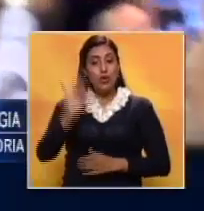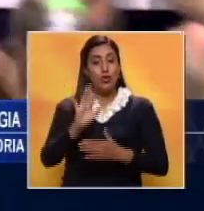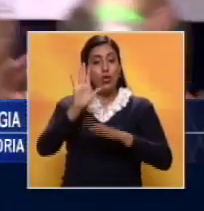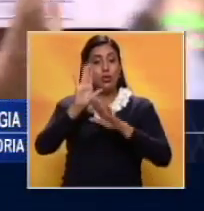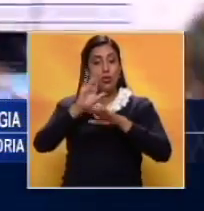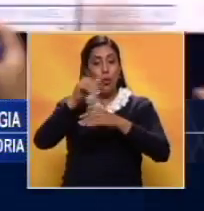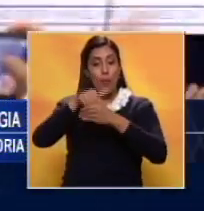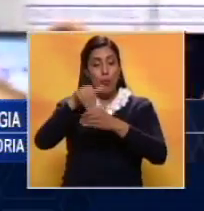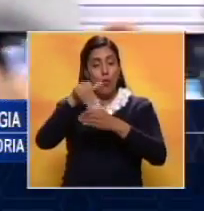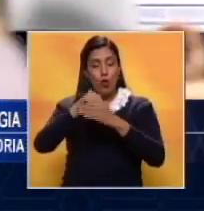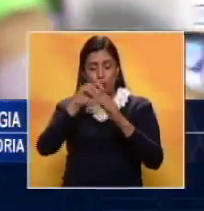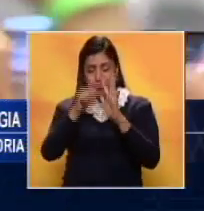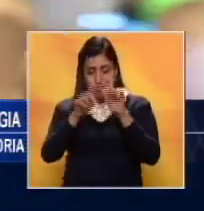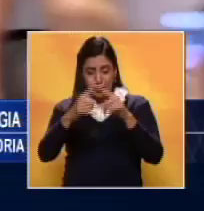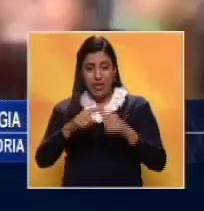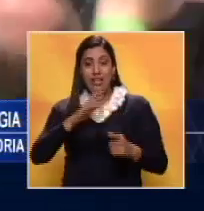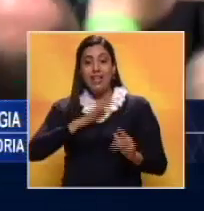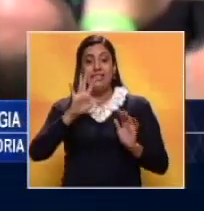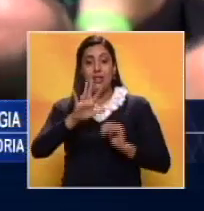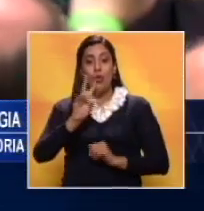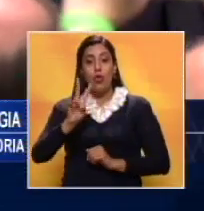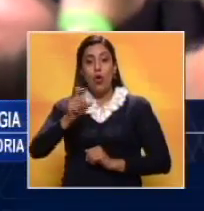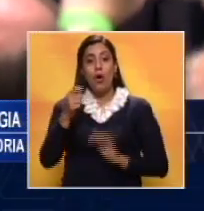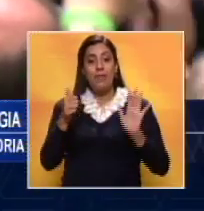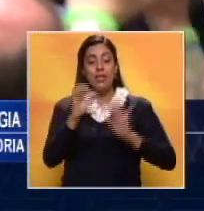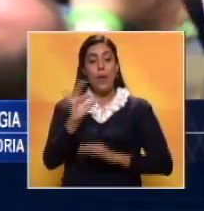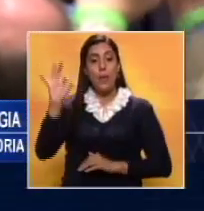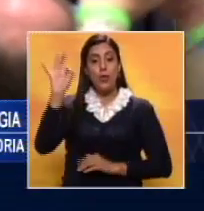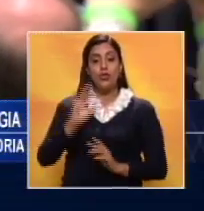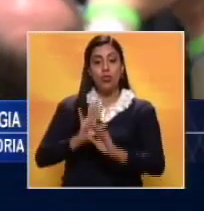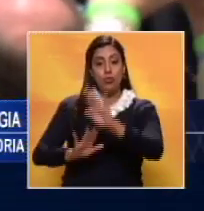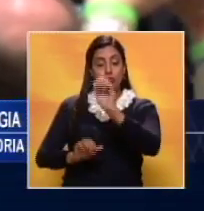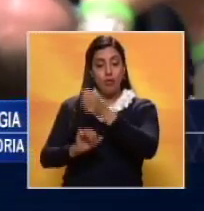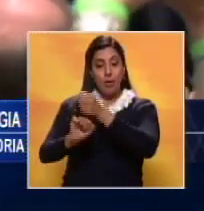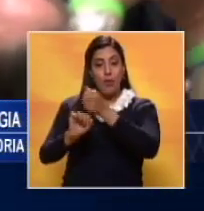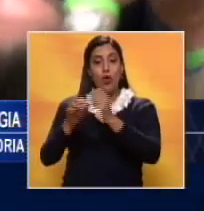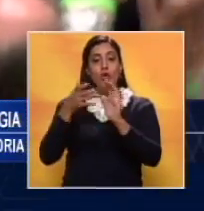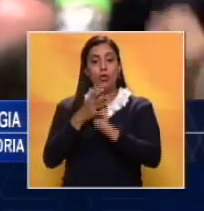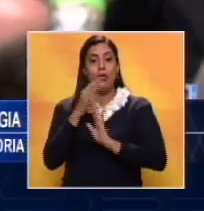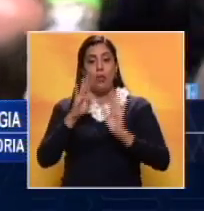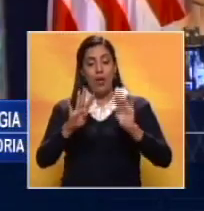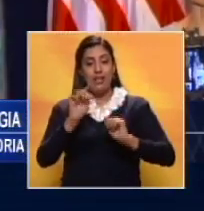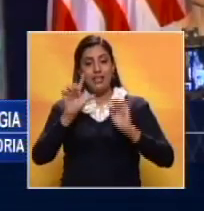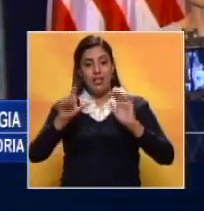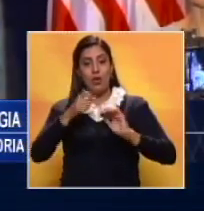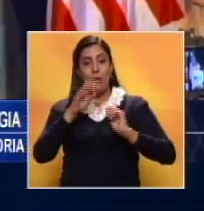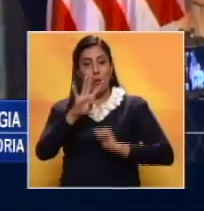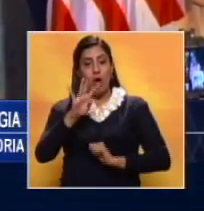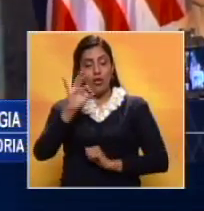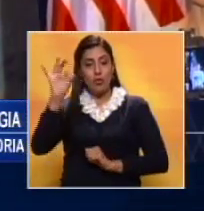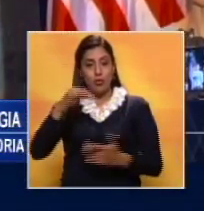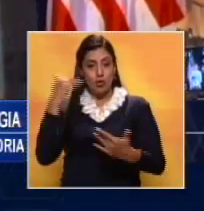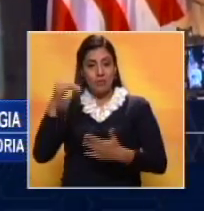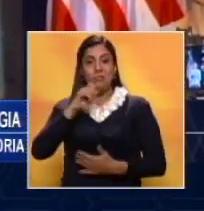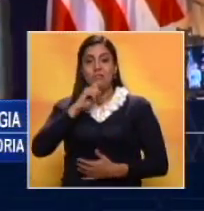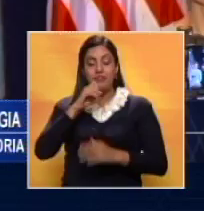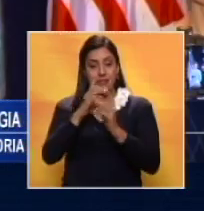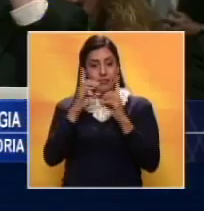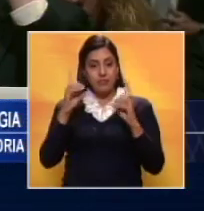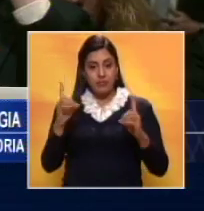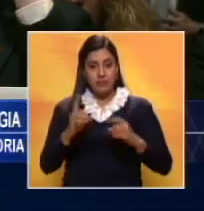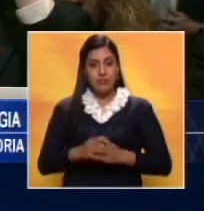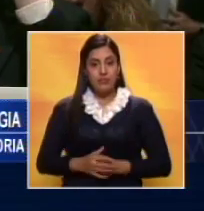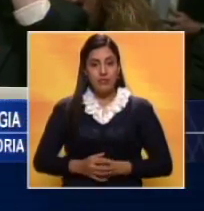votos escrutados, Handel logró 52,6% de respaldo frente a 47,4% de su contrincante, el demócrata